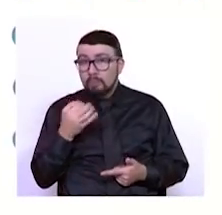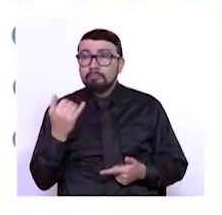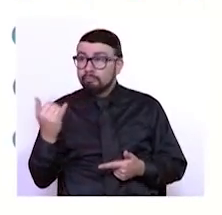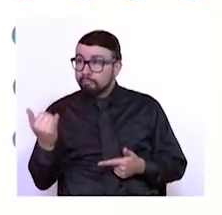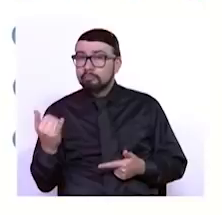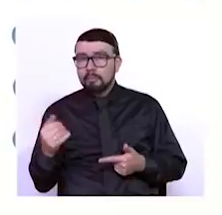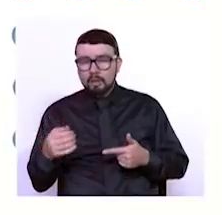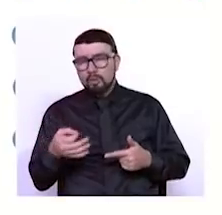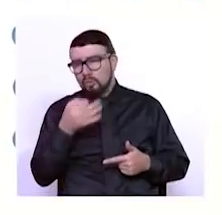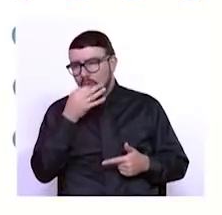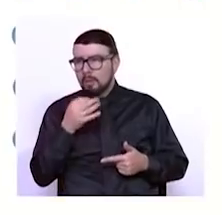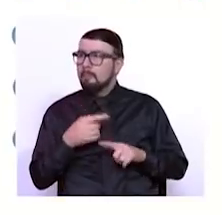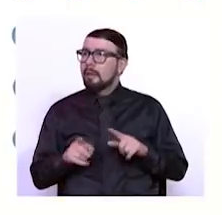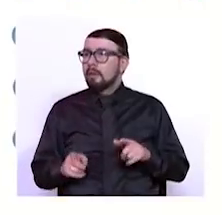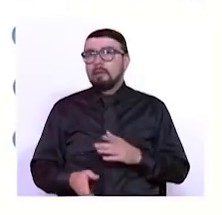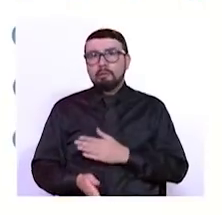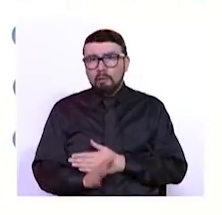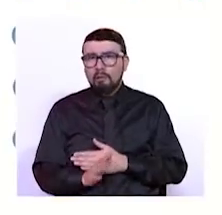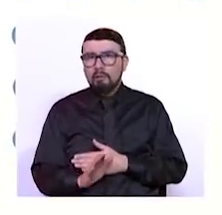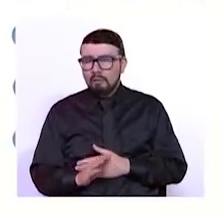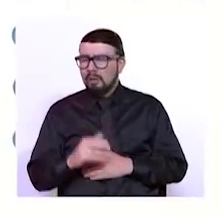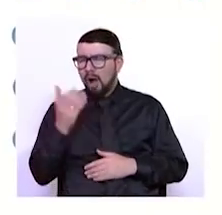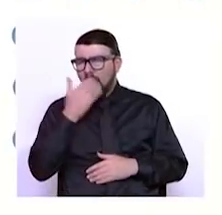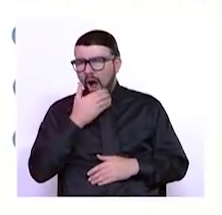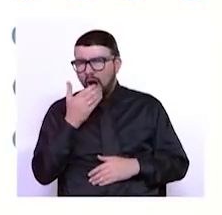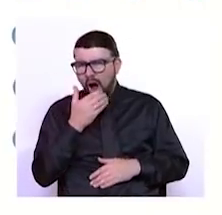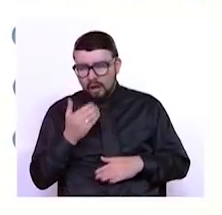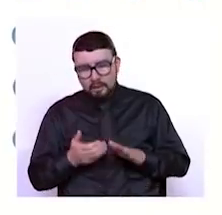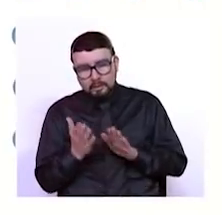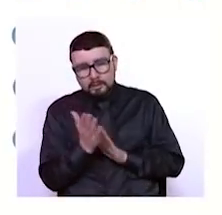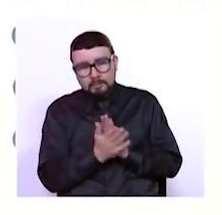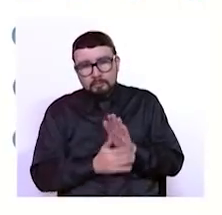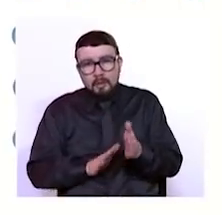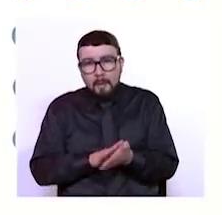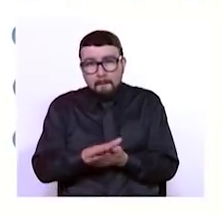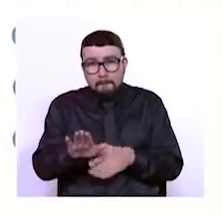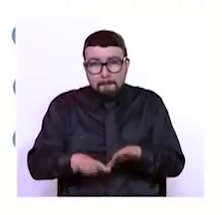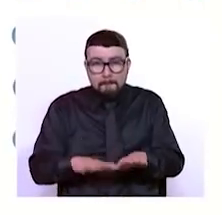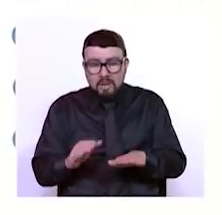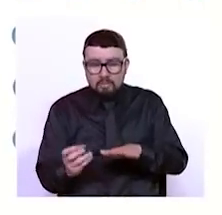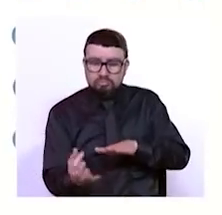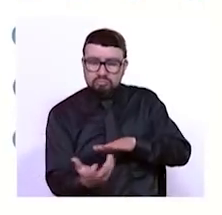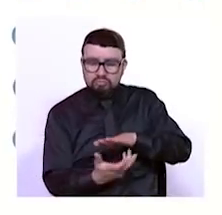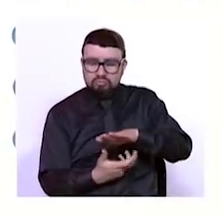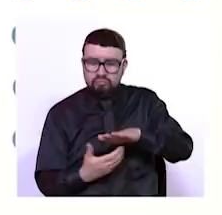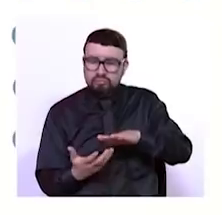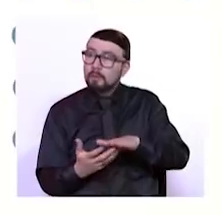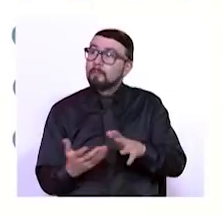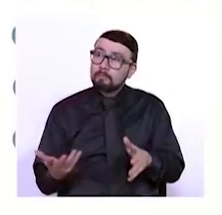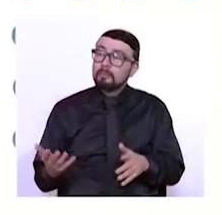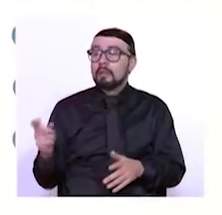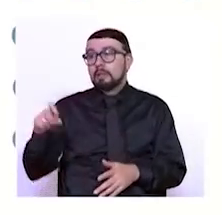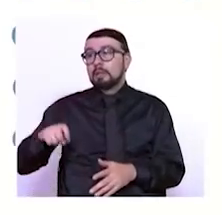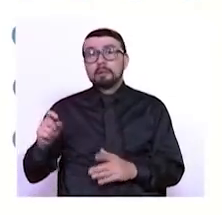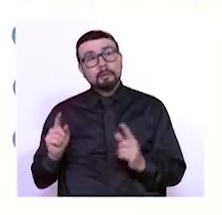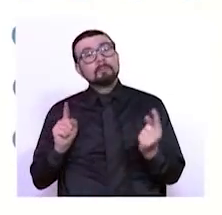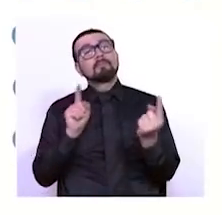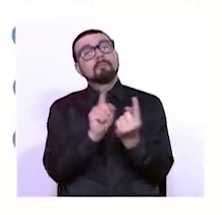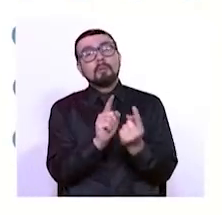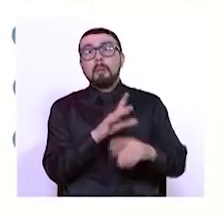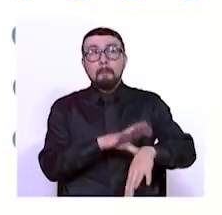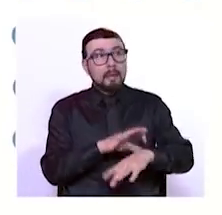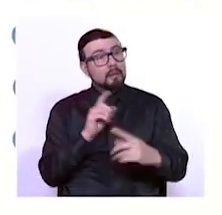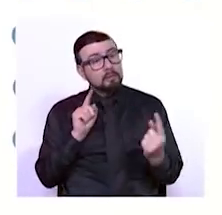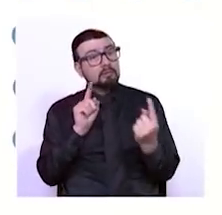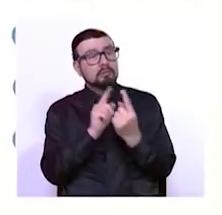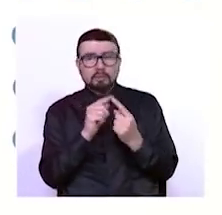estás tomando y sin embargo no desaparece el ardor. Eso amerita nuevamente consulta para determinar si